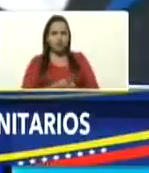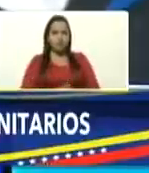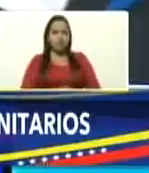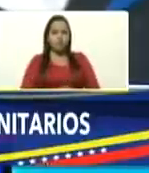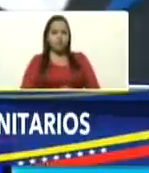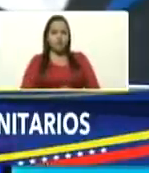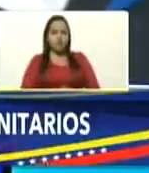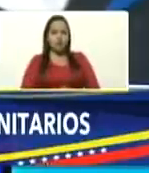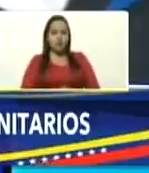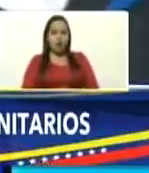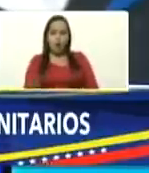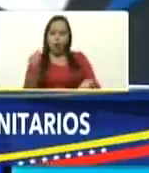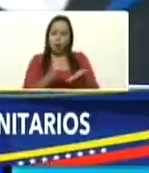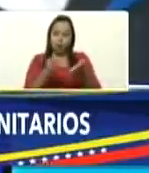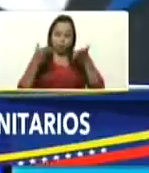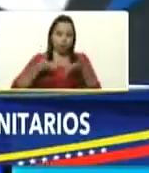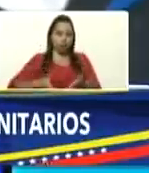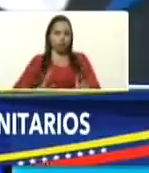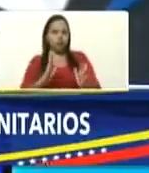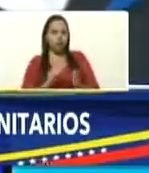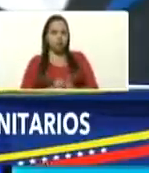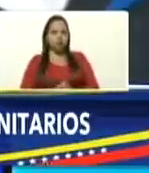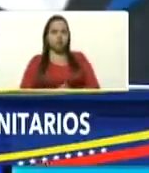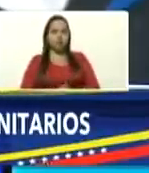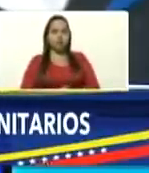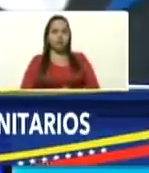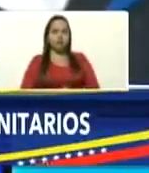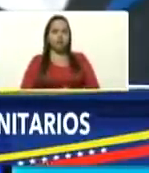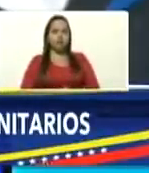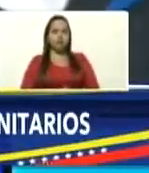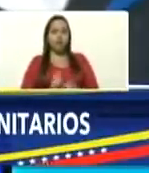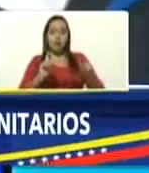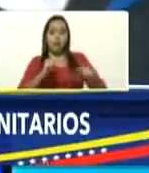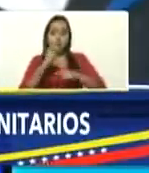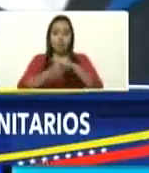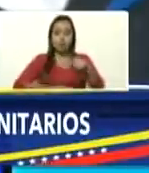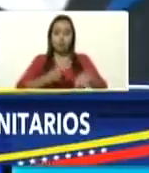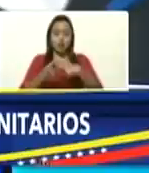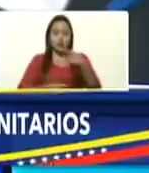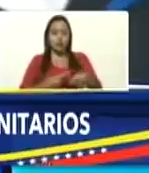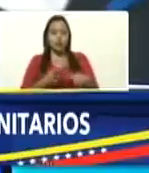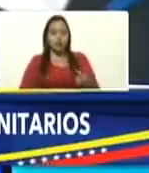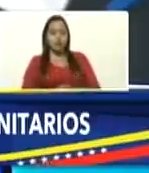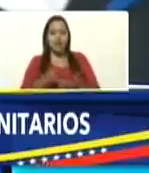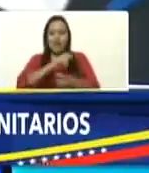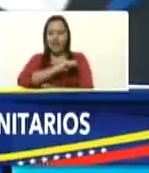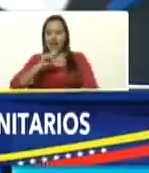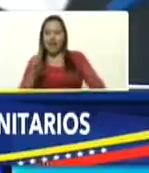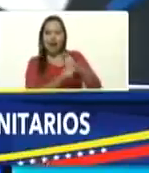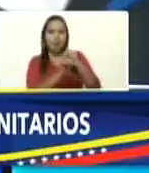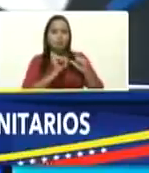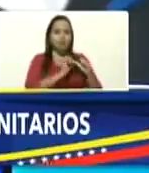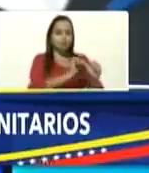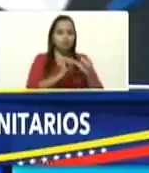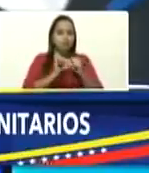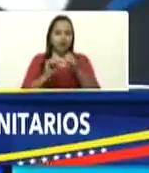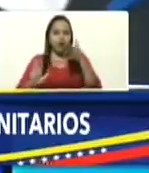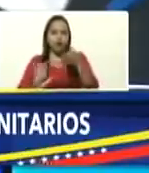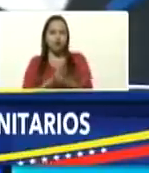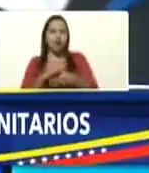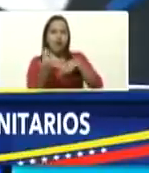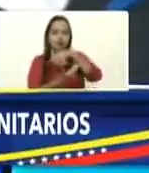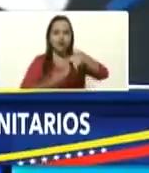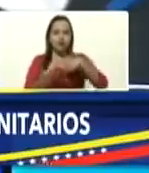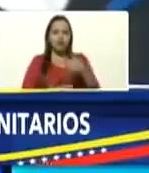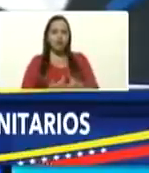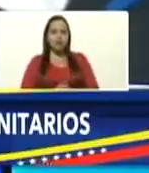de renacimiento, como parte del proceso de cambio permanente en el marco de la